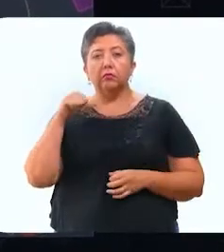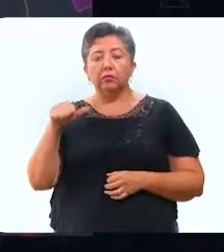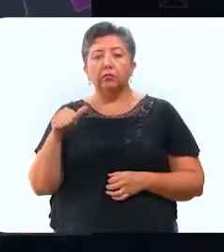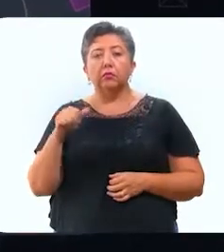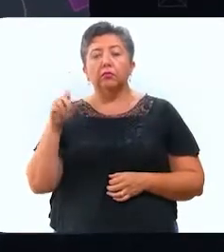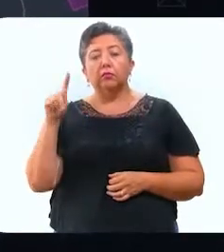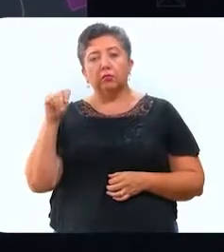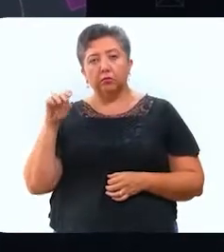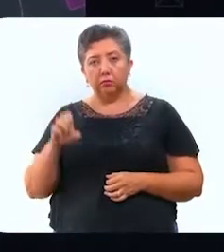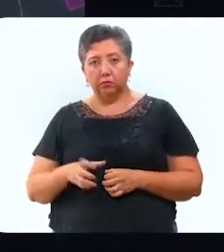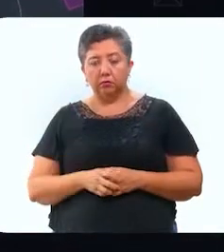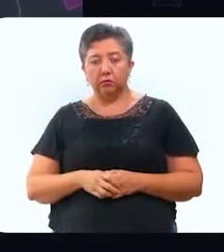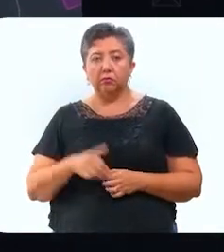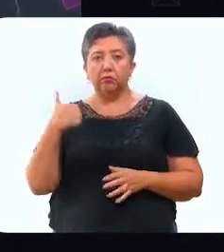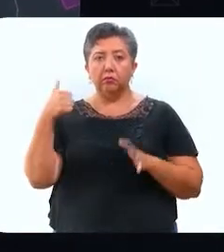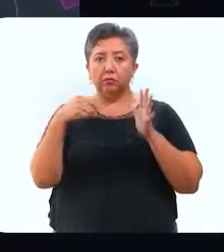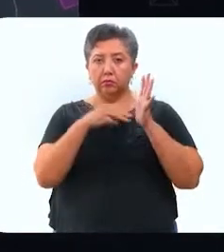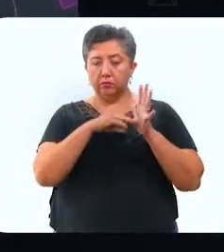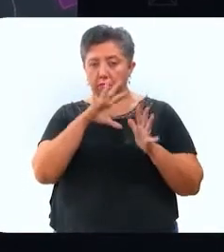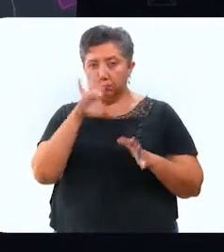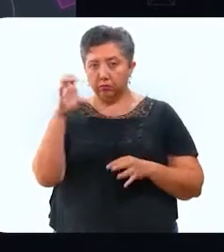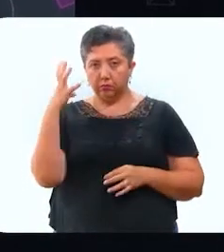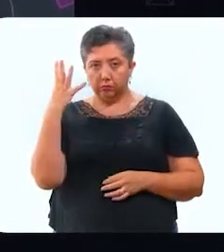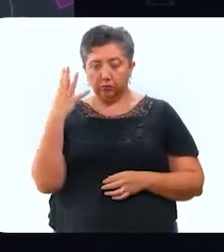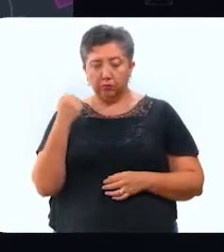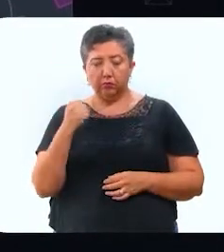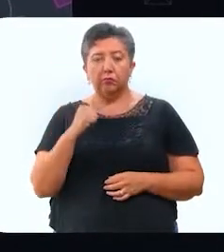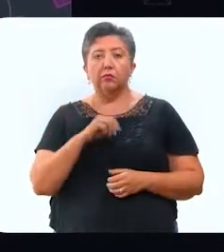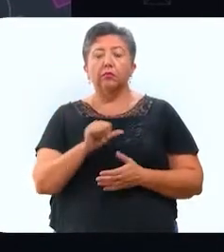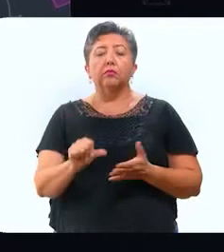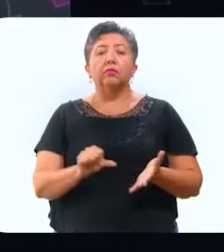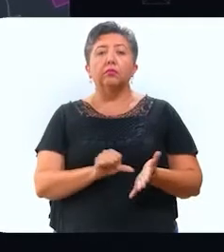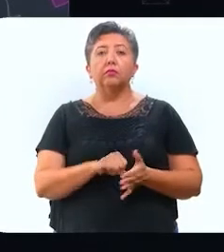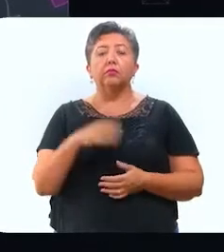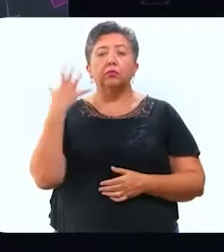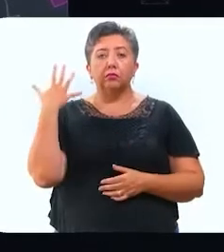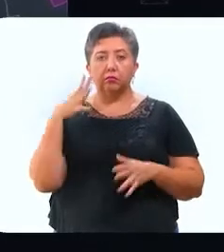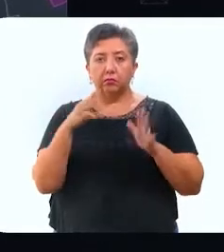16.716 en la zona oriente, 6.509 en la zona centro,